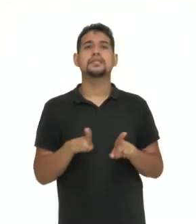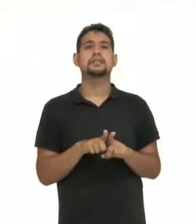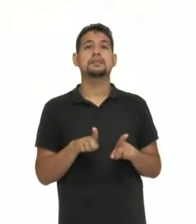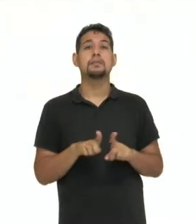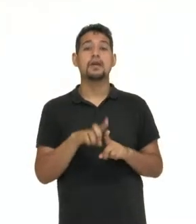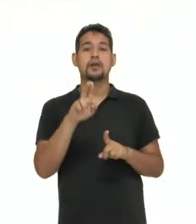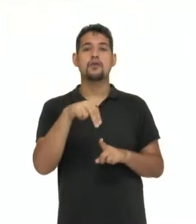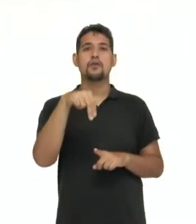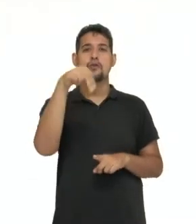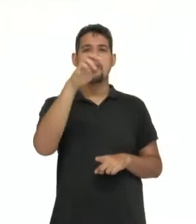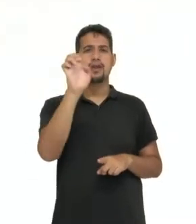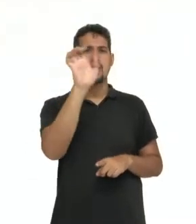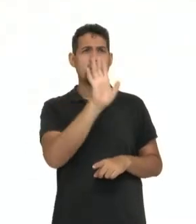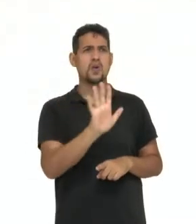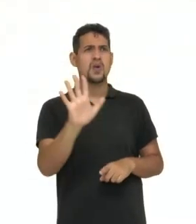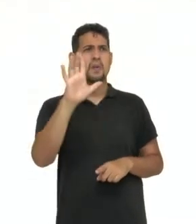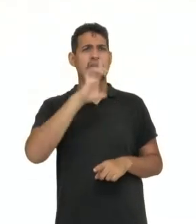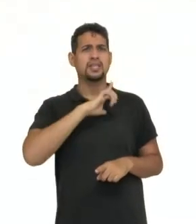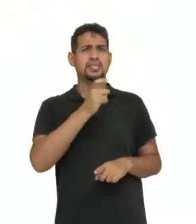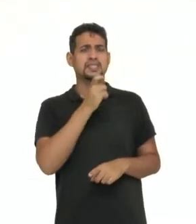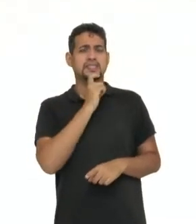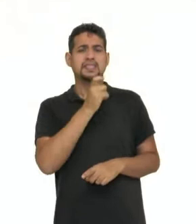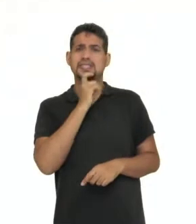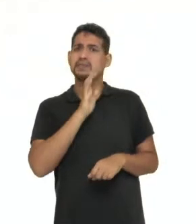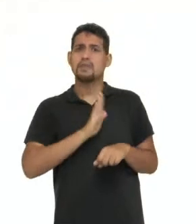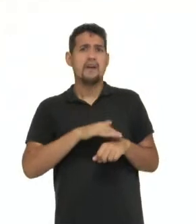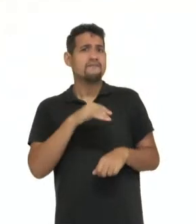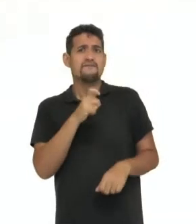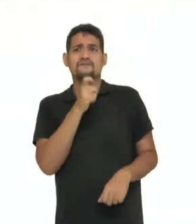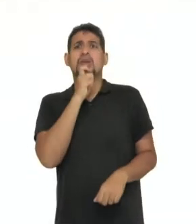sufrió el invierno más frío desde